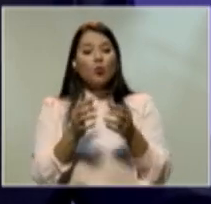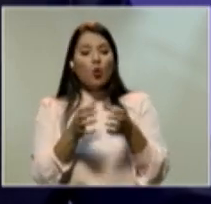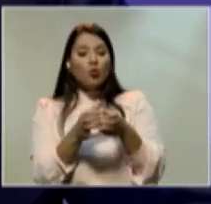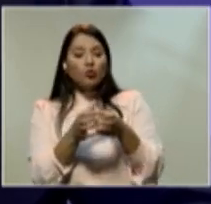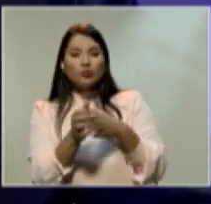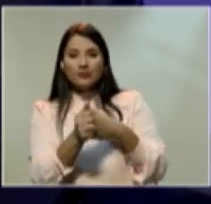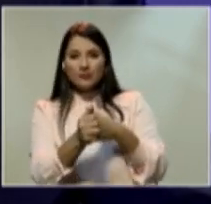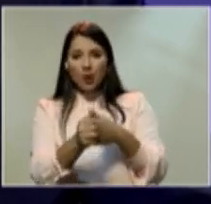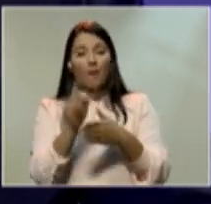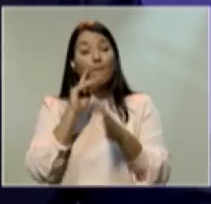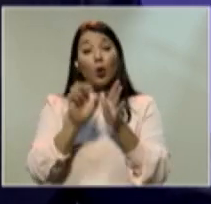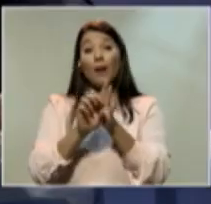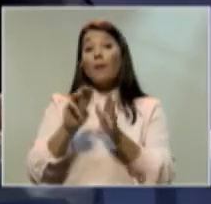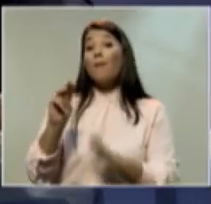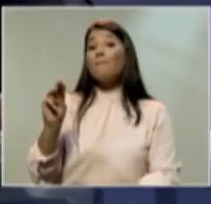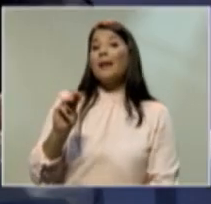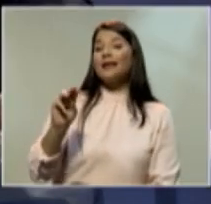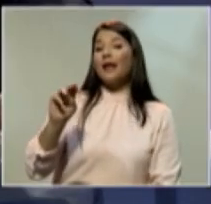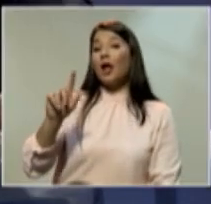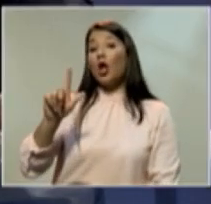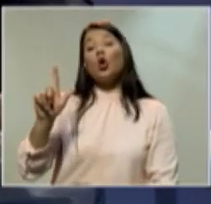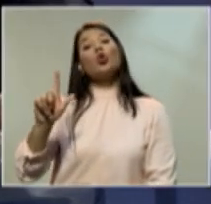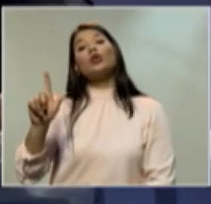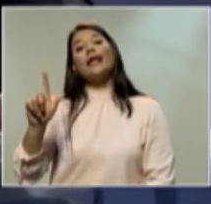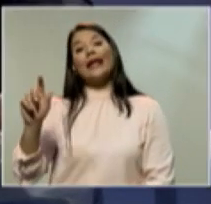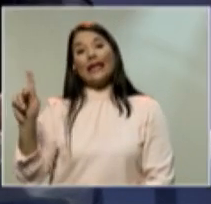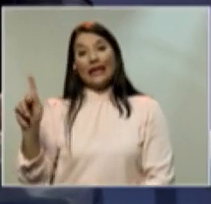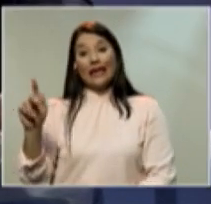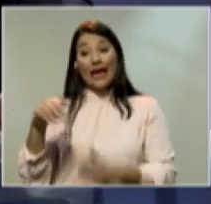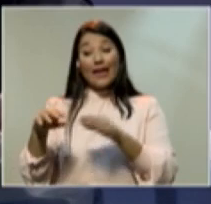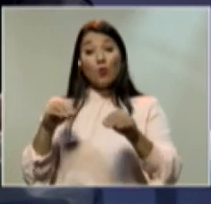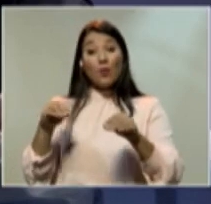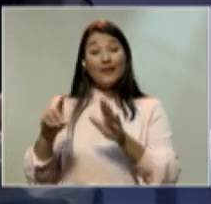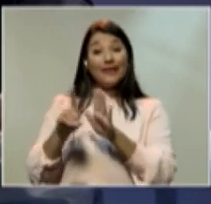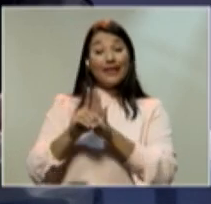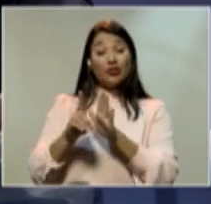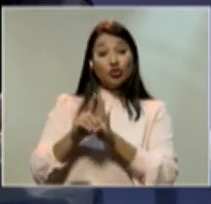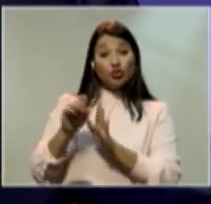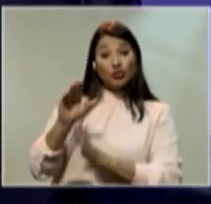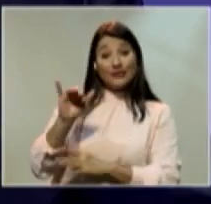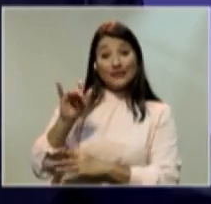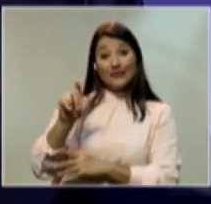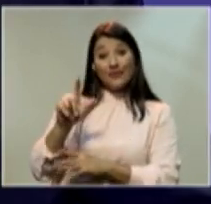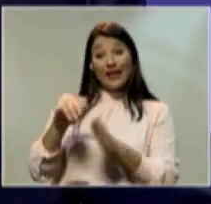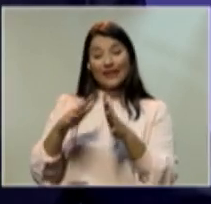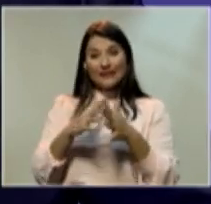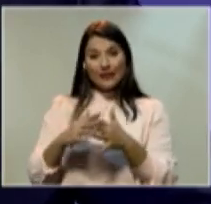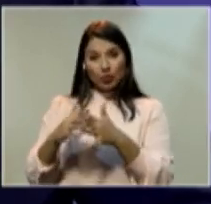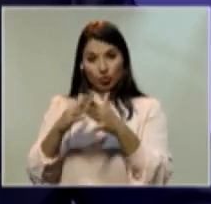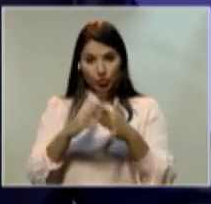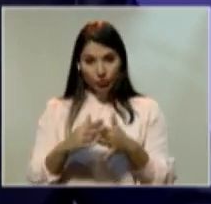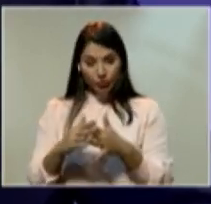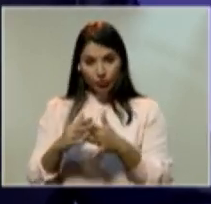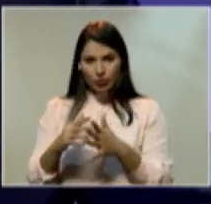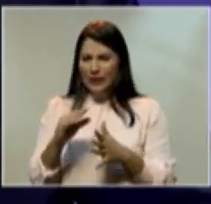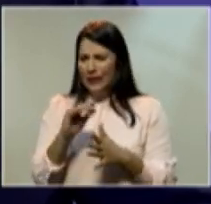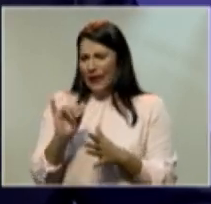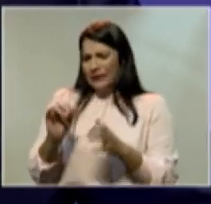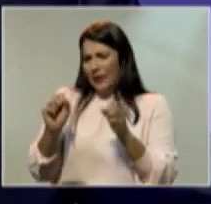Martin Luther King, por ejemplo, en el movimiento de los derechos civiles en los Estados Unidos, y así se pueden seguir